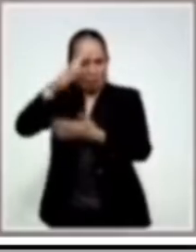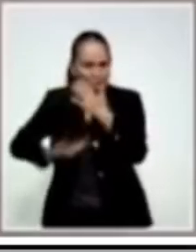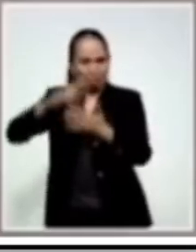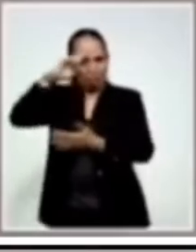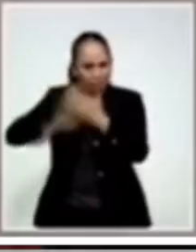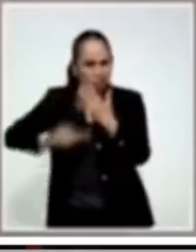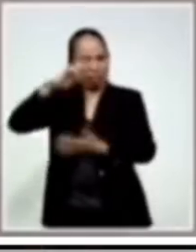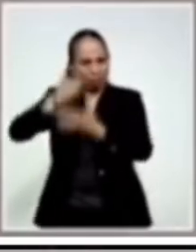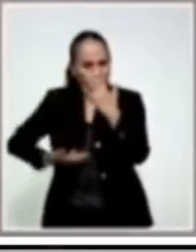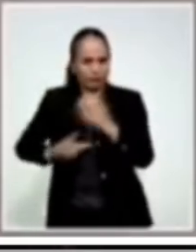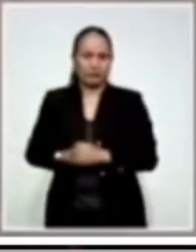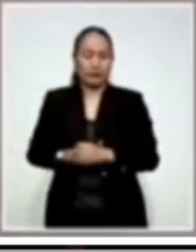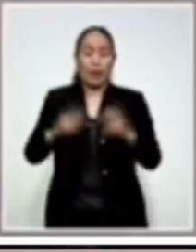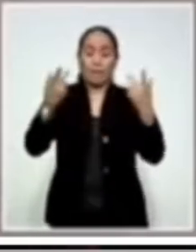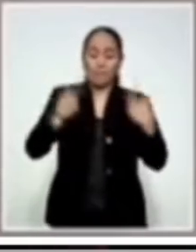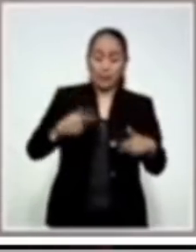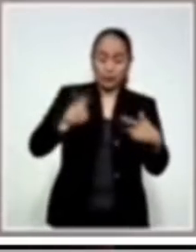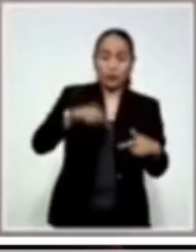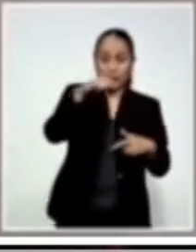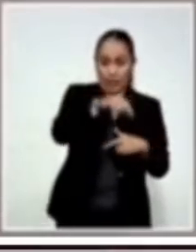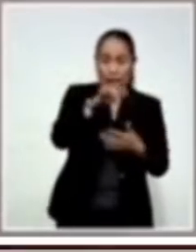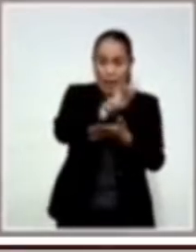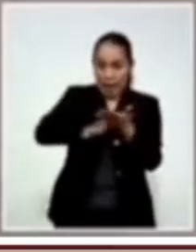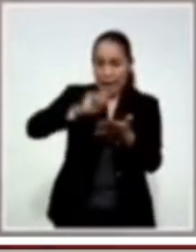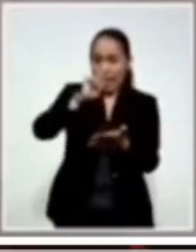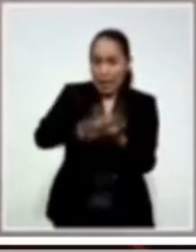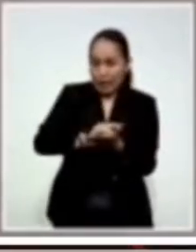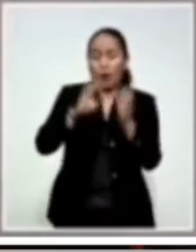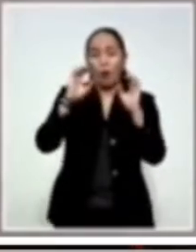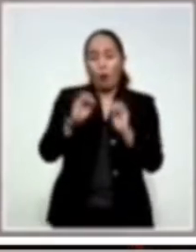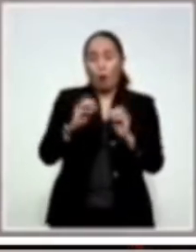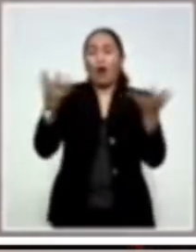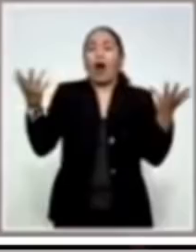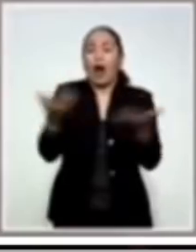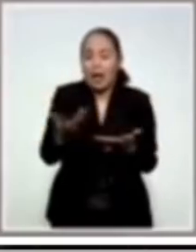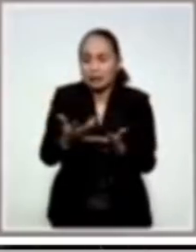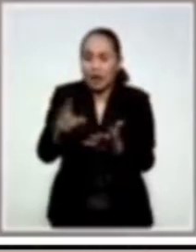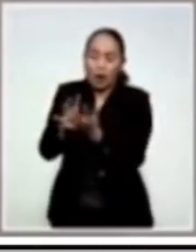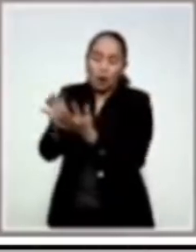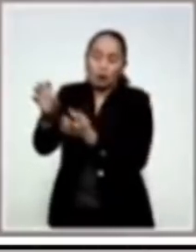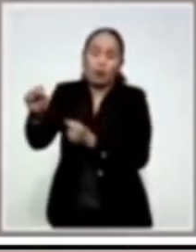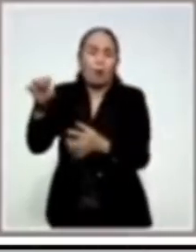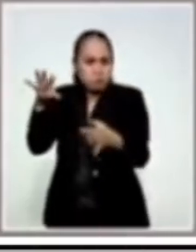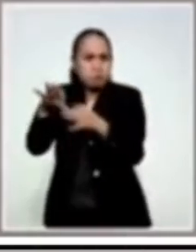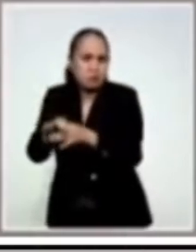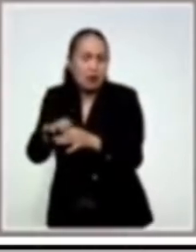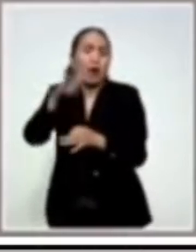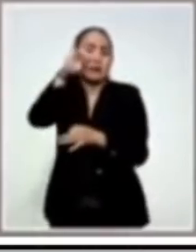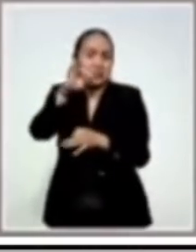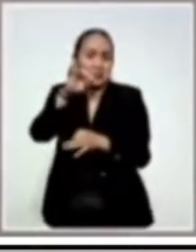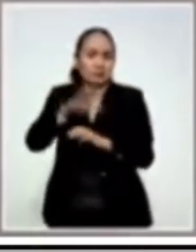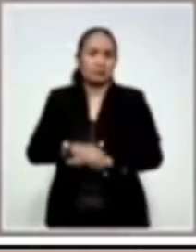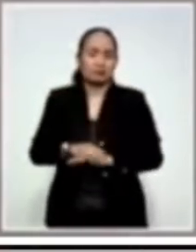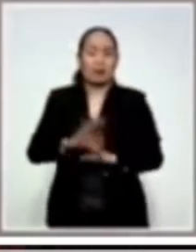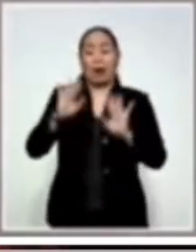Y cualquiera que vote porque esa ley o ese acto es constitucional, en ese momento deja de